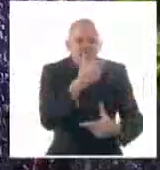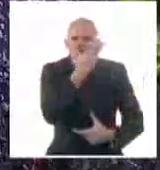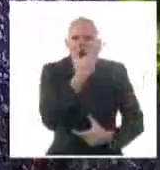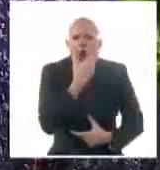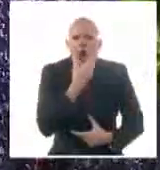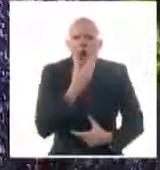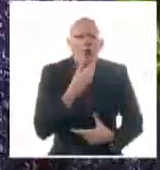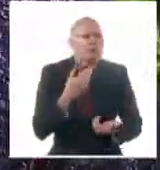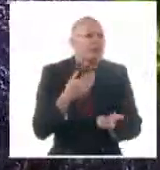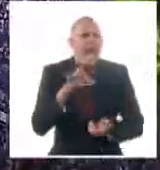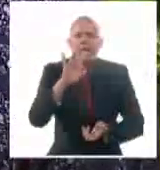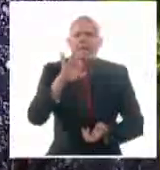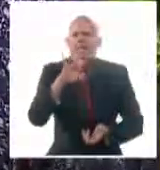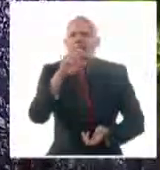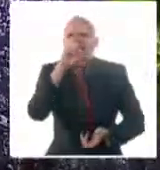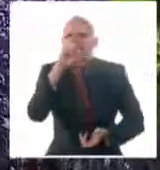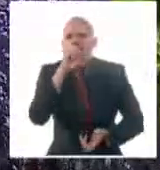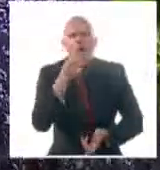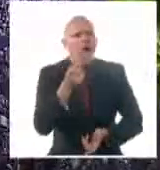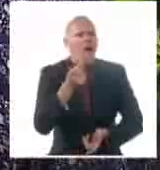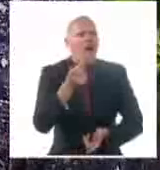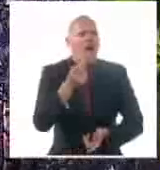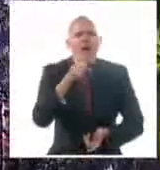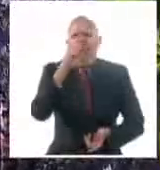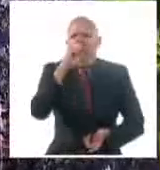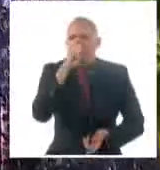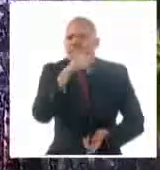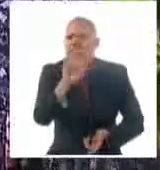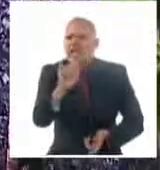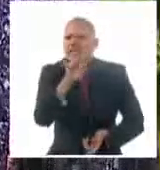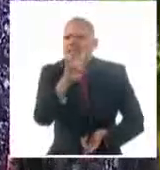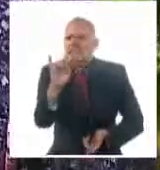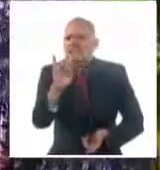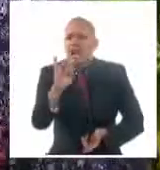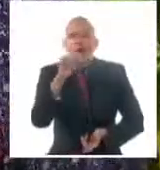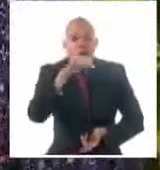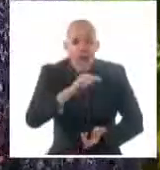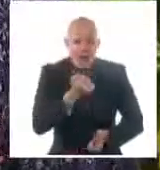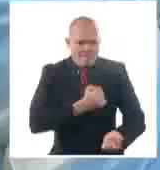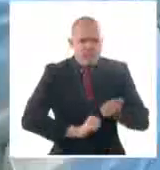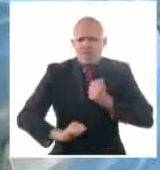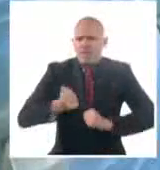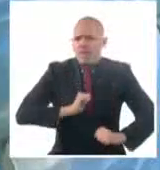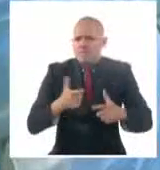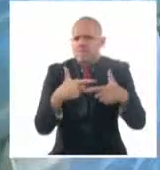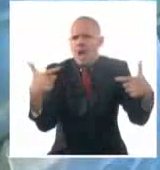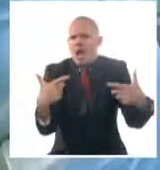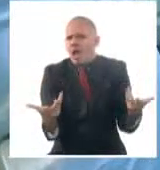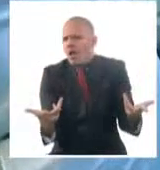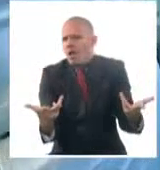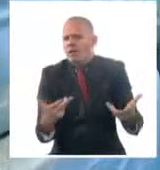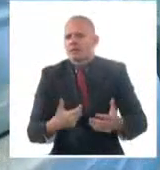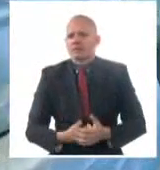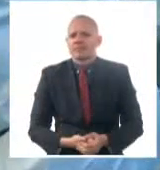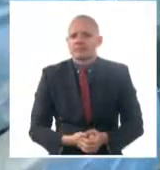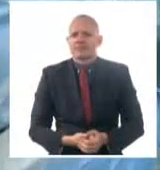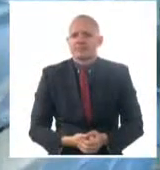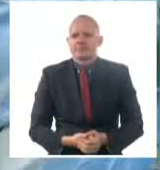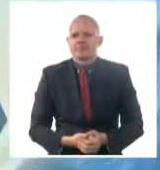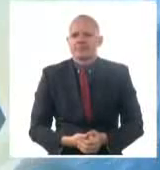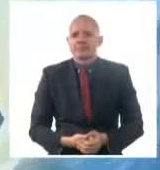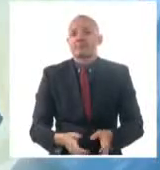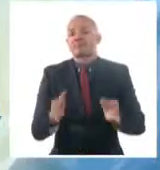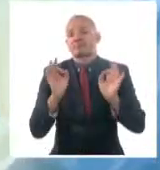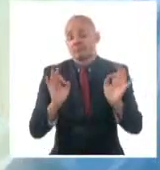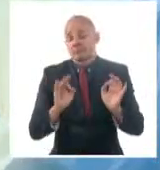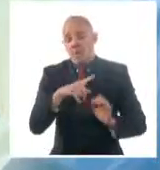50,6 nacimientos por cada 1,000 muchachas entre 15 y 19 años. Y aunque pudiera pensarse que cada